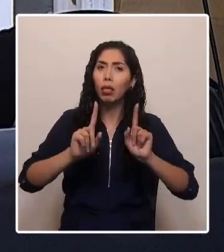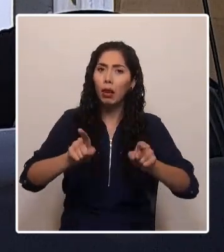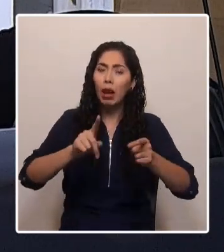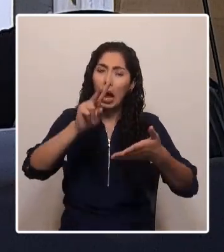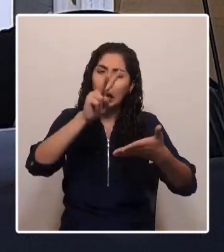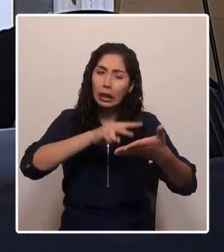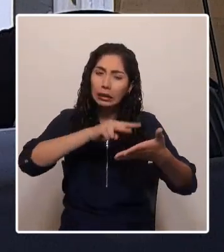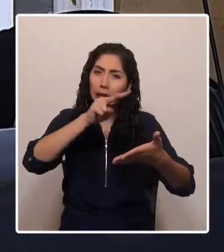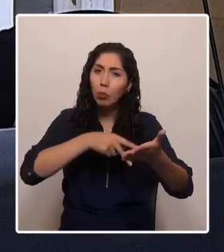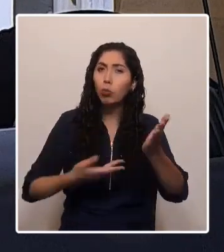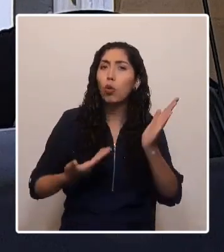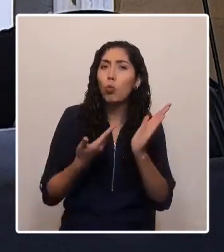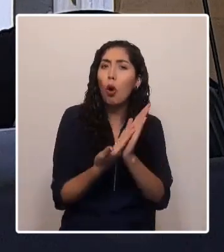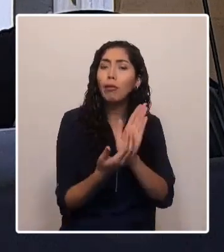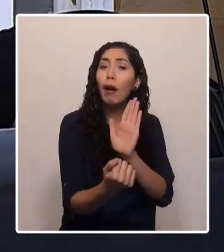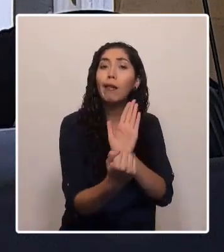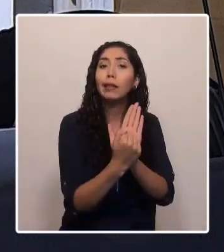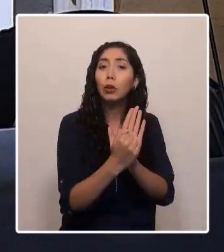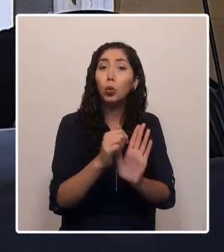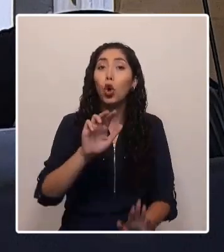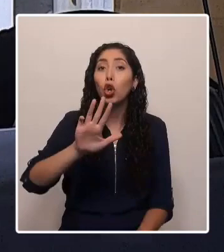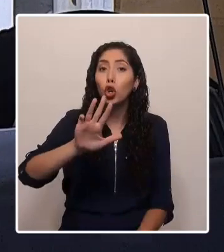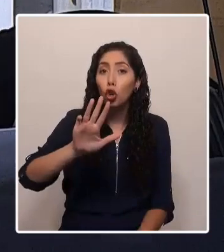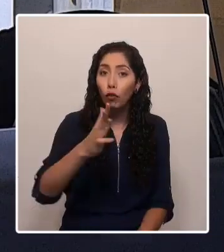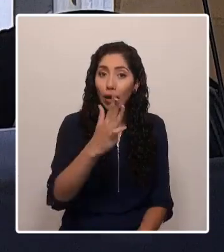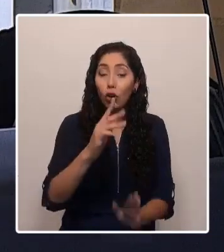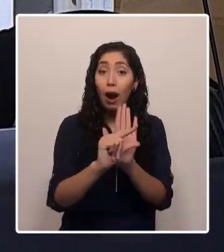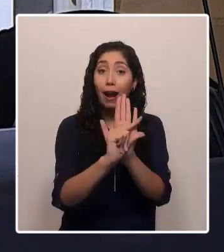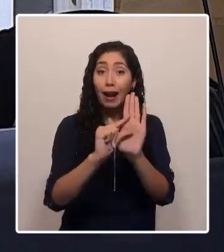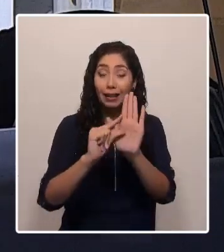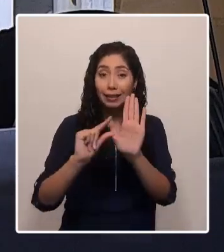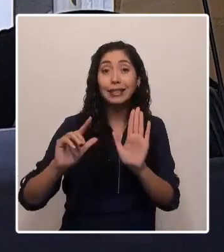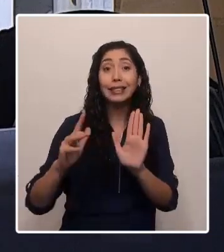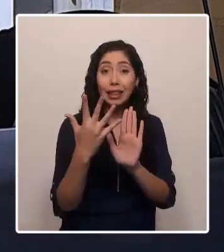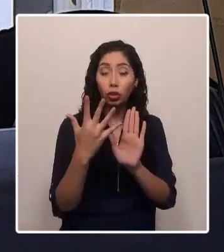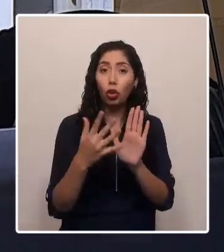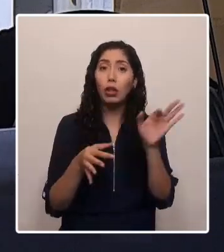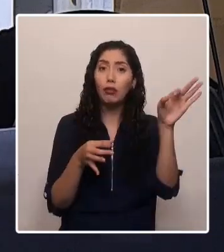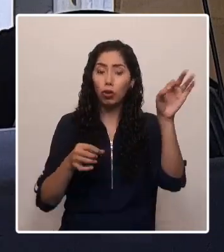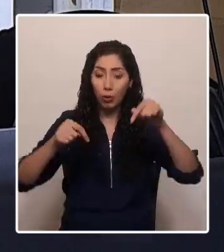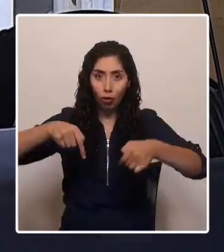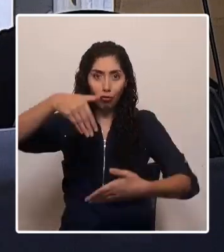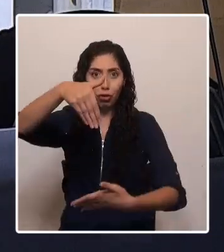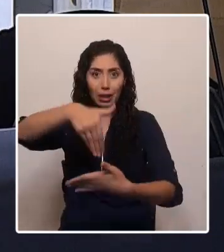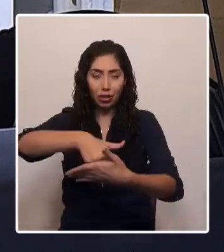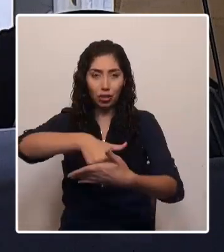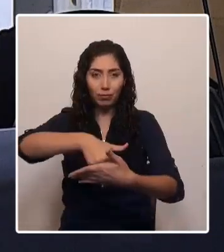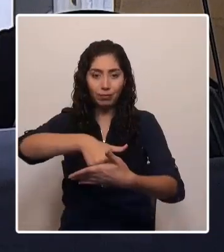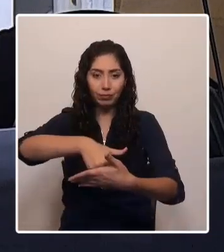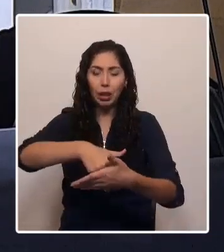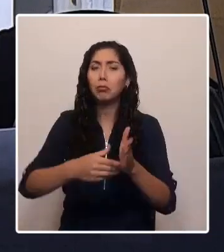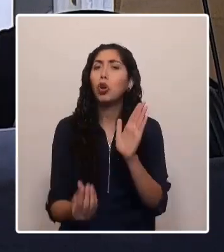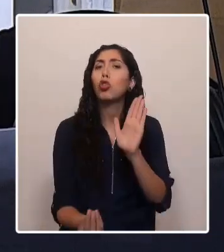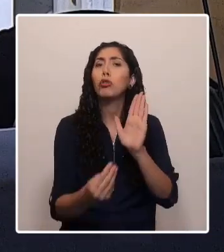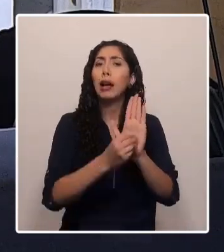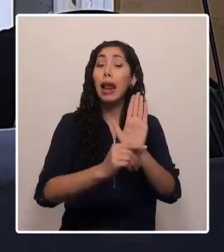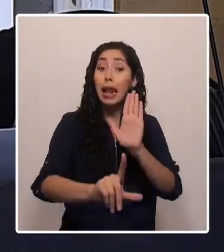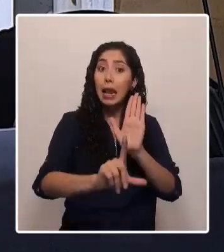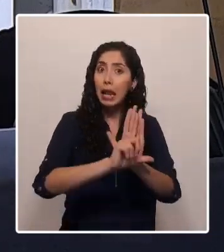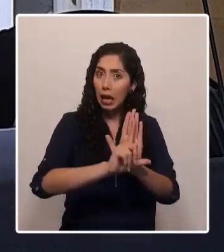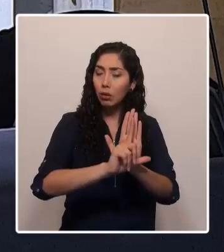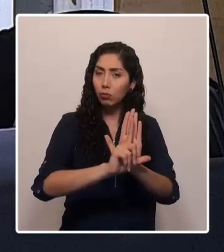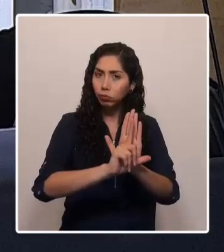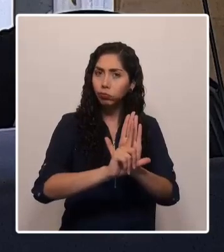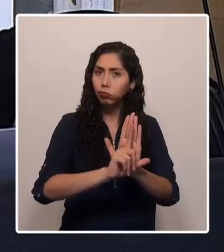en el artículo 9, inciso 5 del informe que votaremos el día de hoy, el cual consagra que la ley establecerá los límites